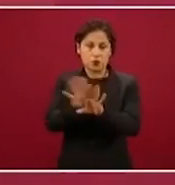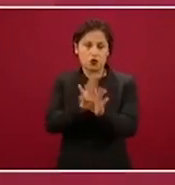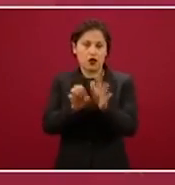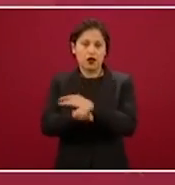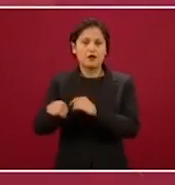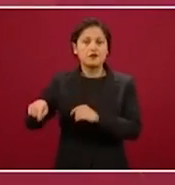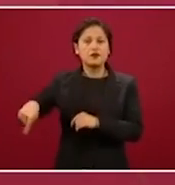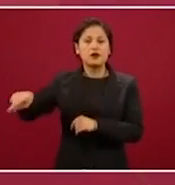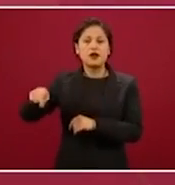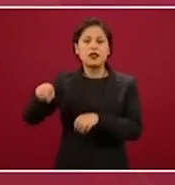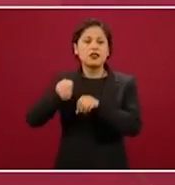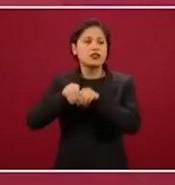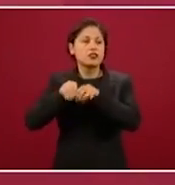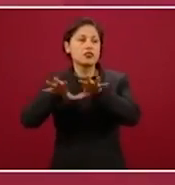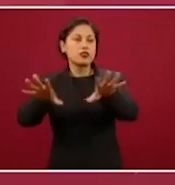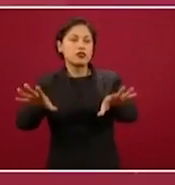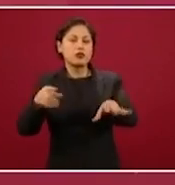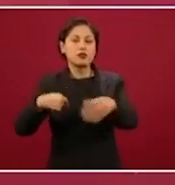piratas, bueno,